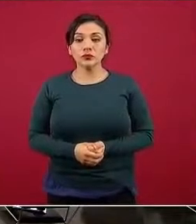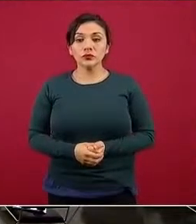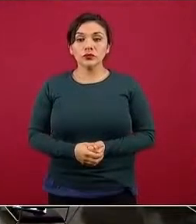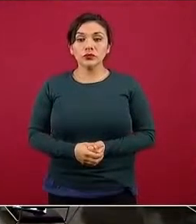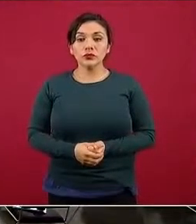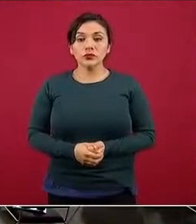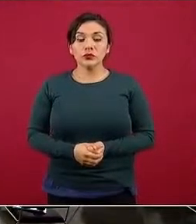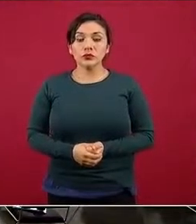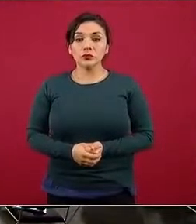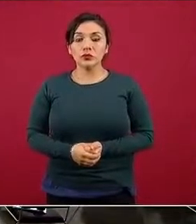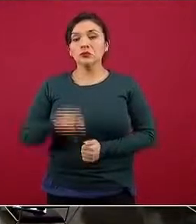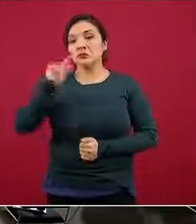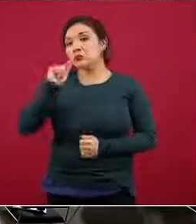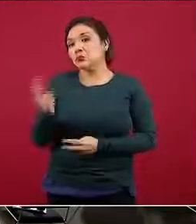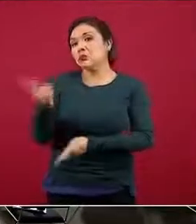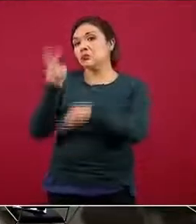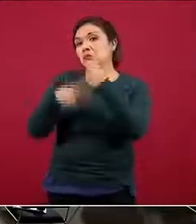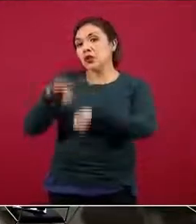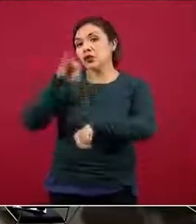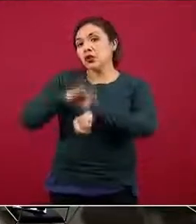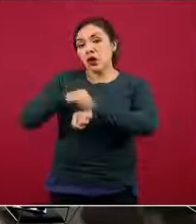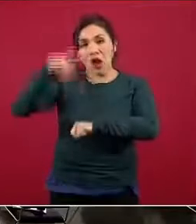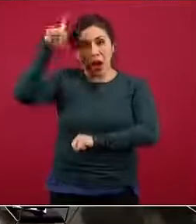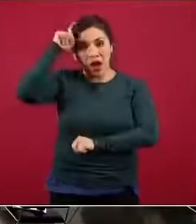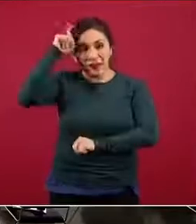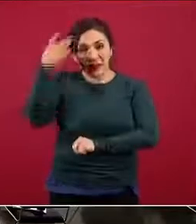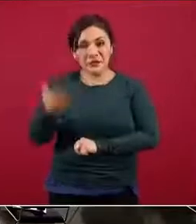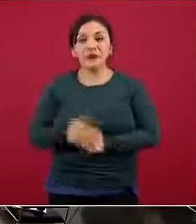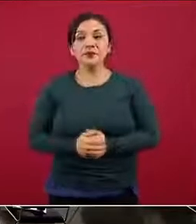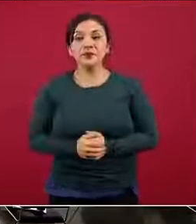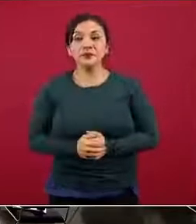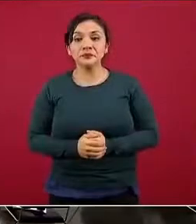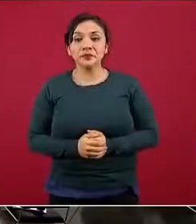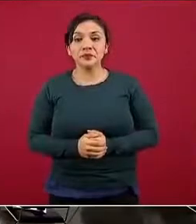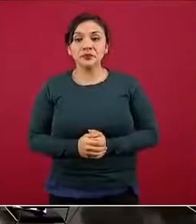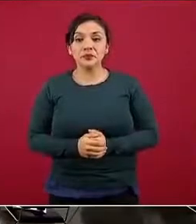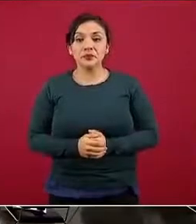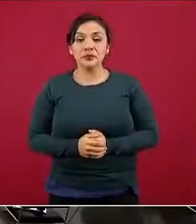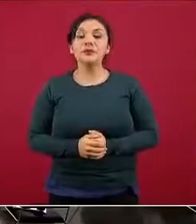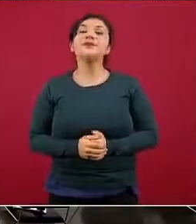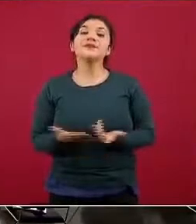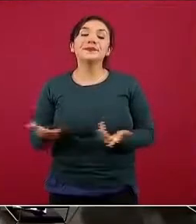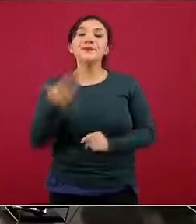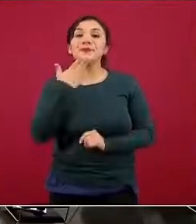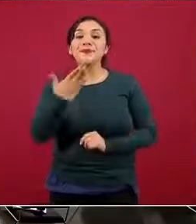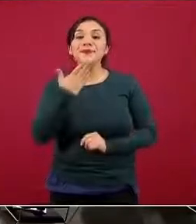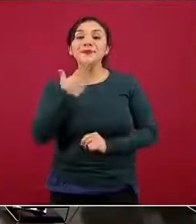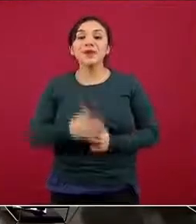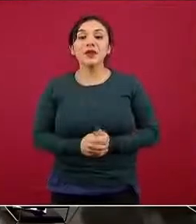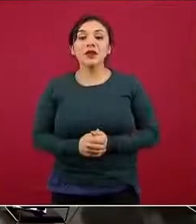en lo que llega el doctor López-Gatell. Pues muy bien, esta